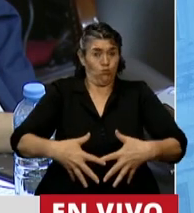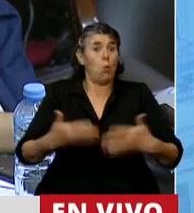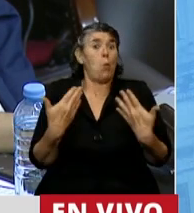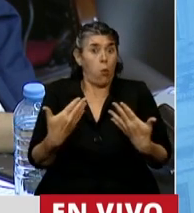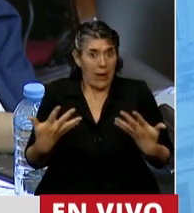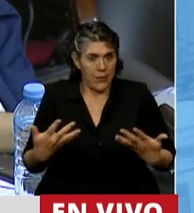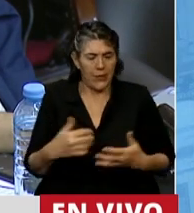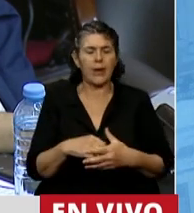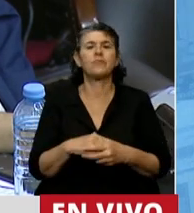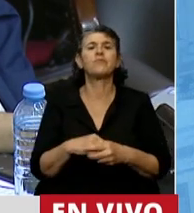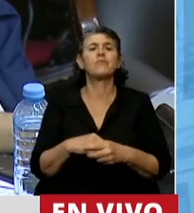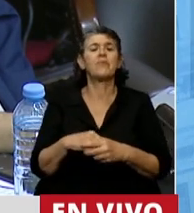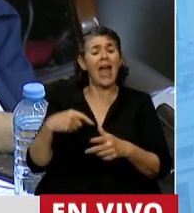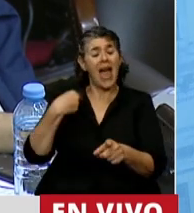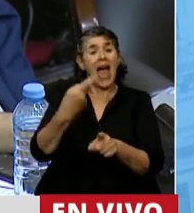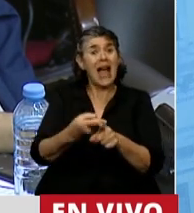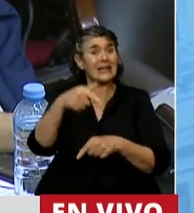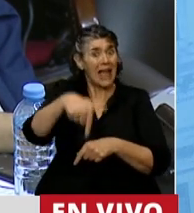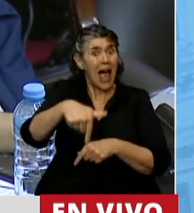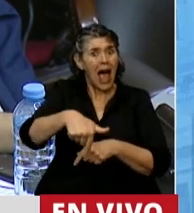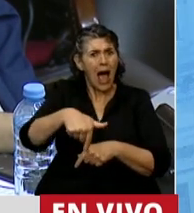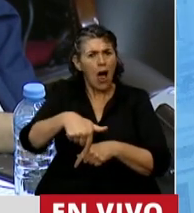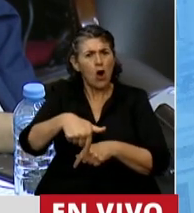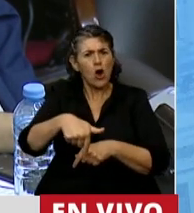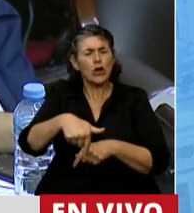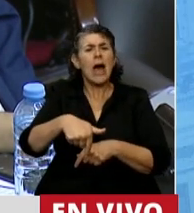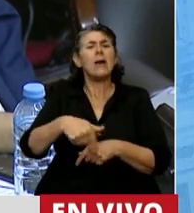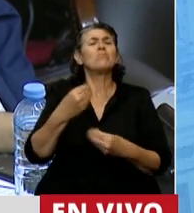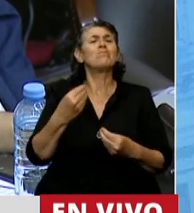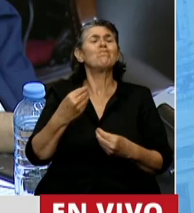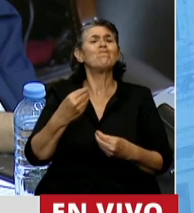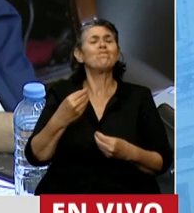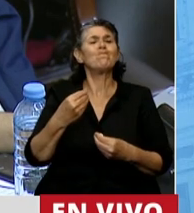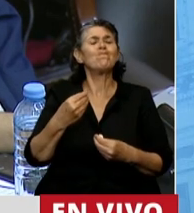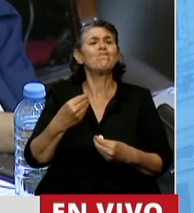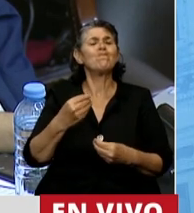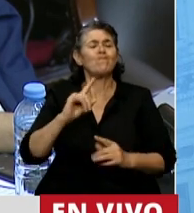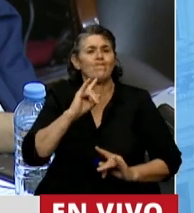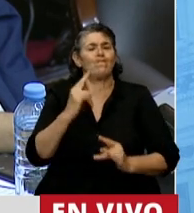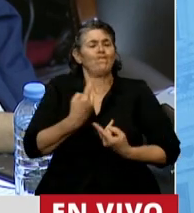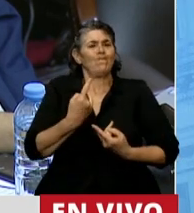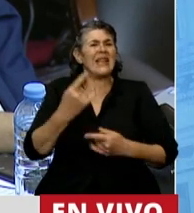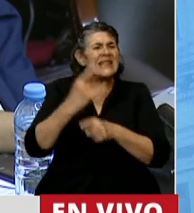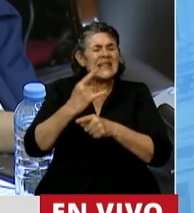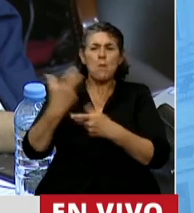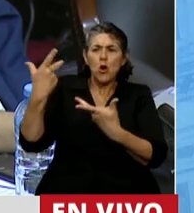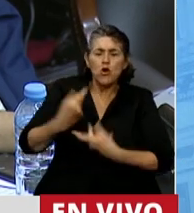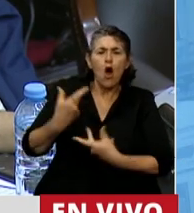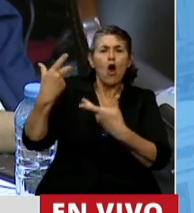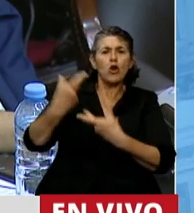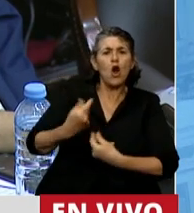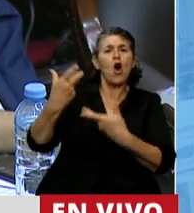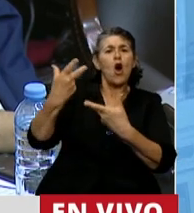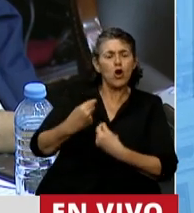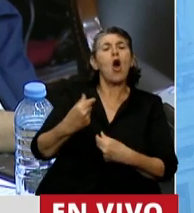Todavía, al día de hoy, seguimos peleando por esta autonomía que históricamente nos ha sido negada y que hemos ido